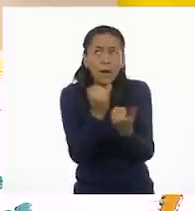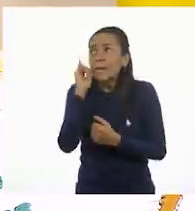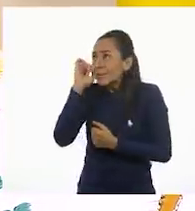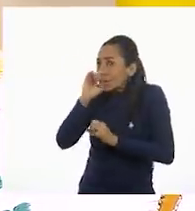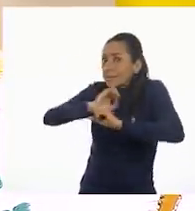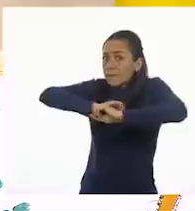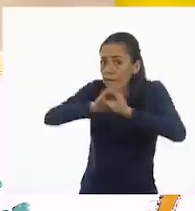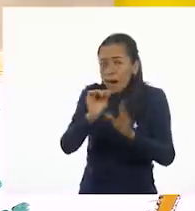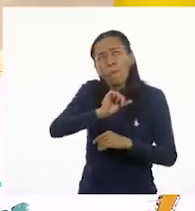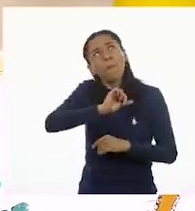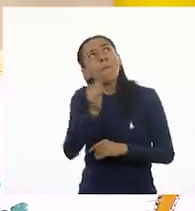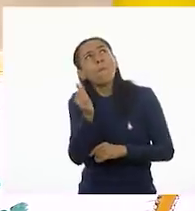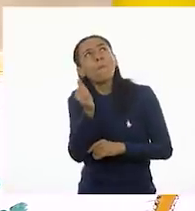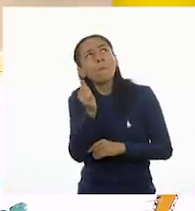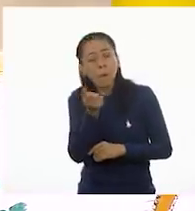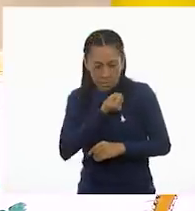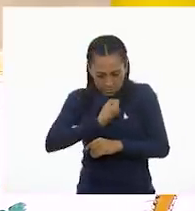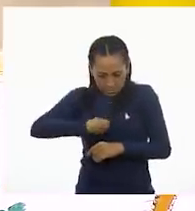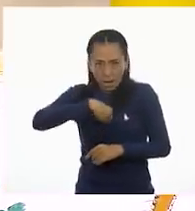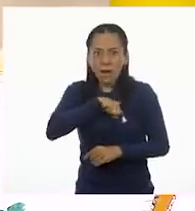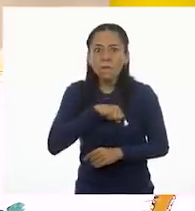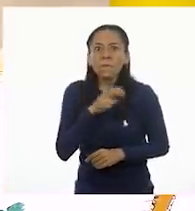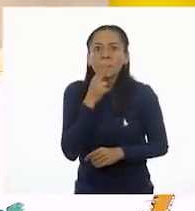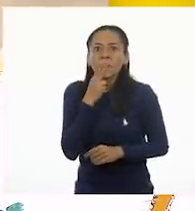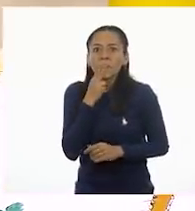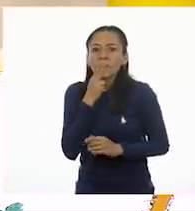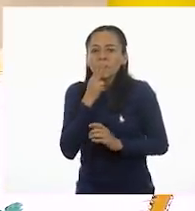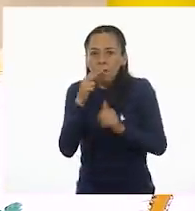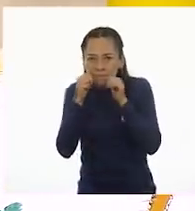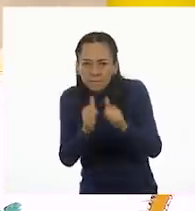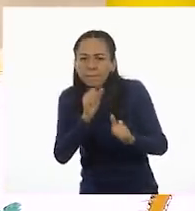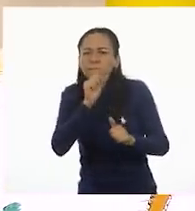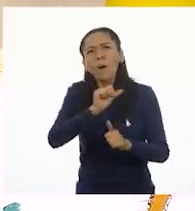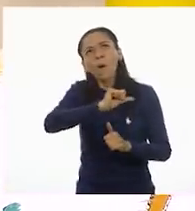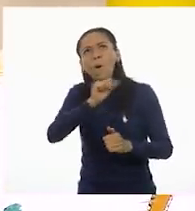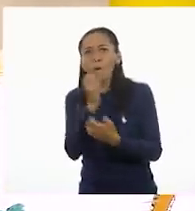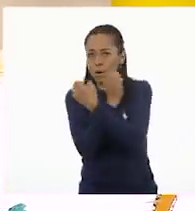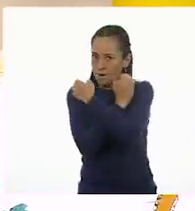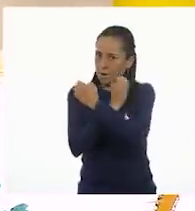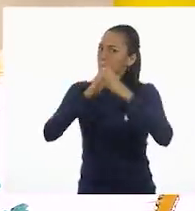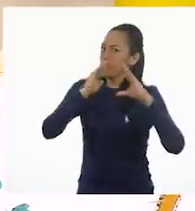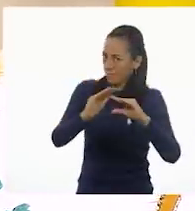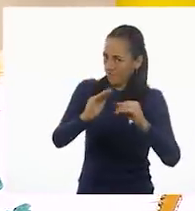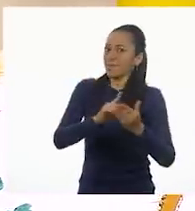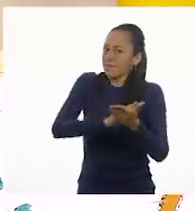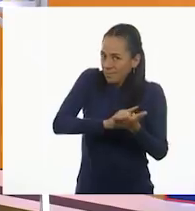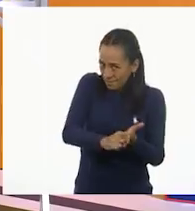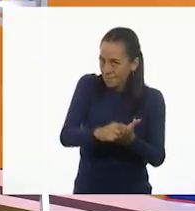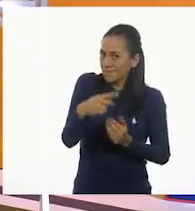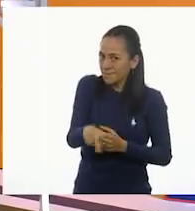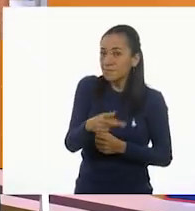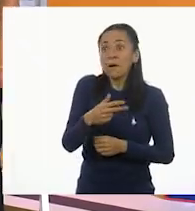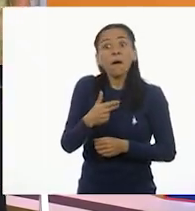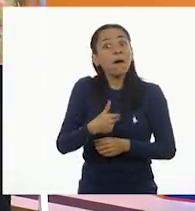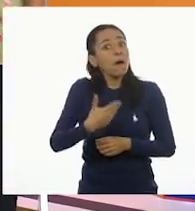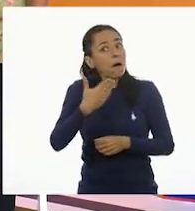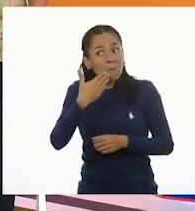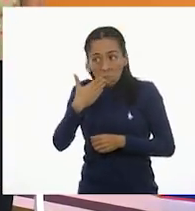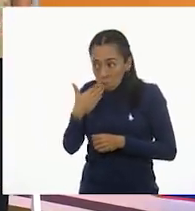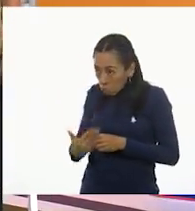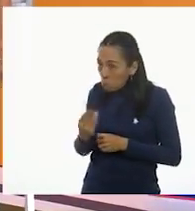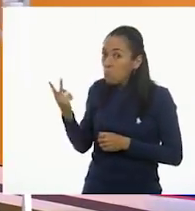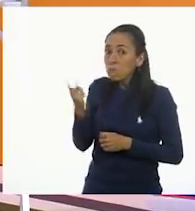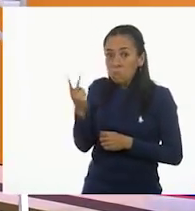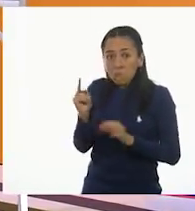salud y otro más sería el de la educación. Muy bien, los dos han contestado perfectamente y veo que ponen